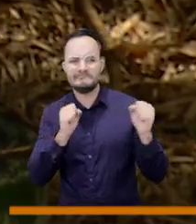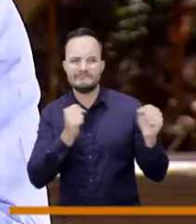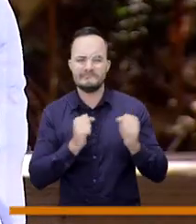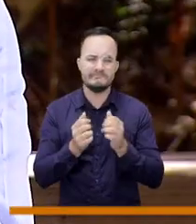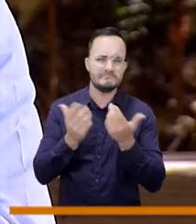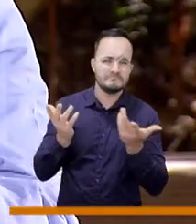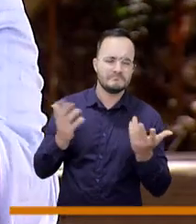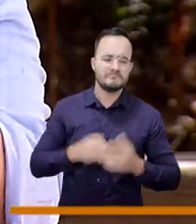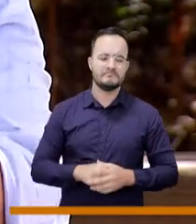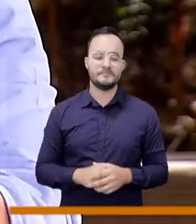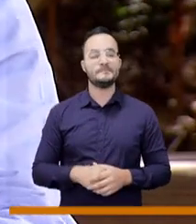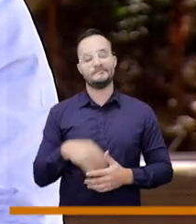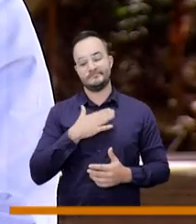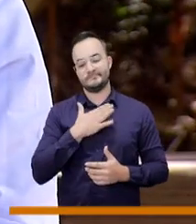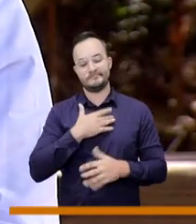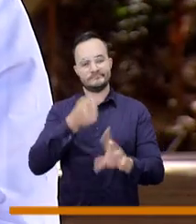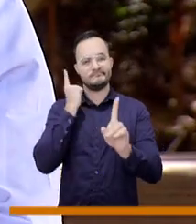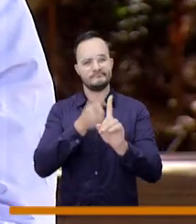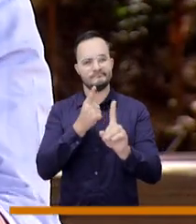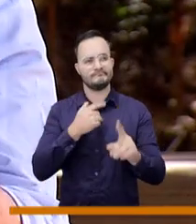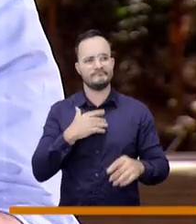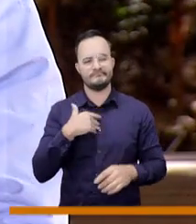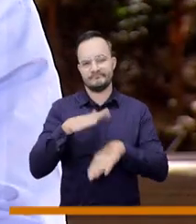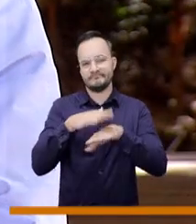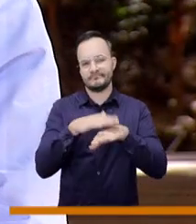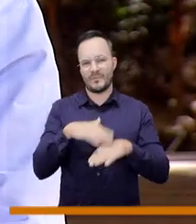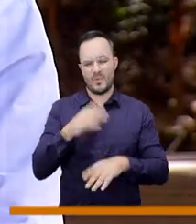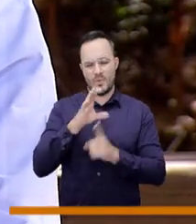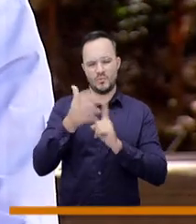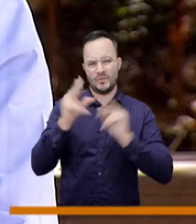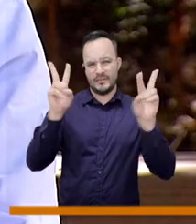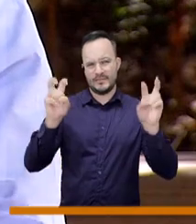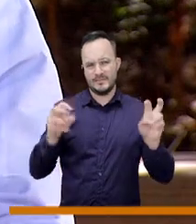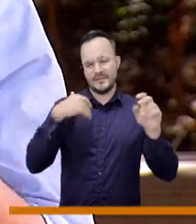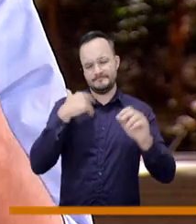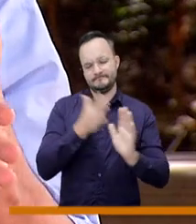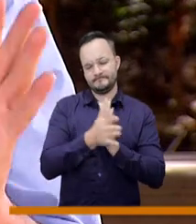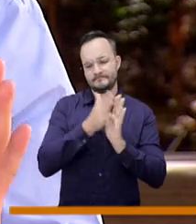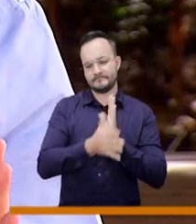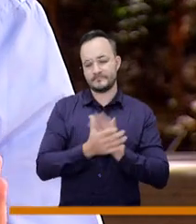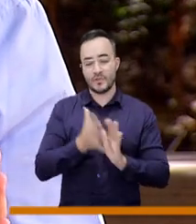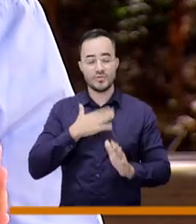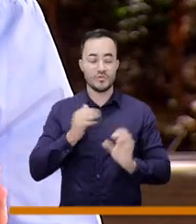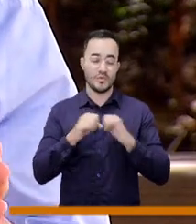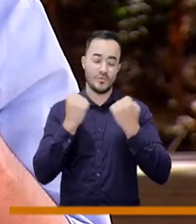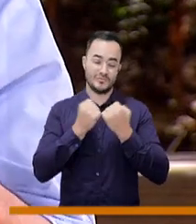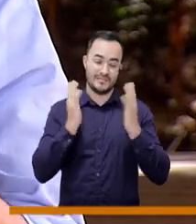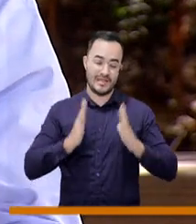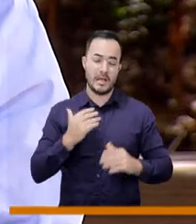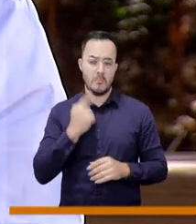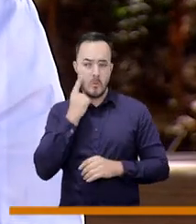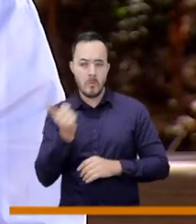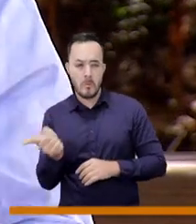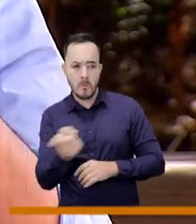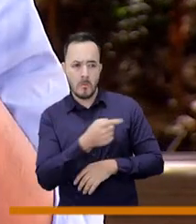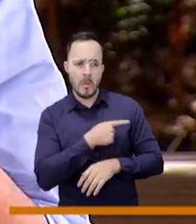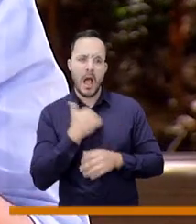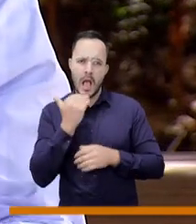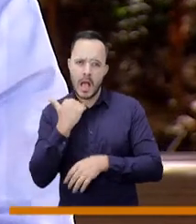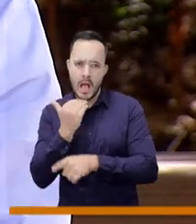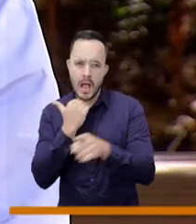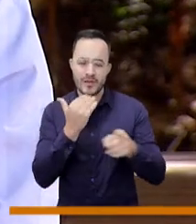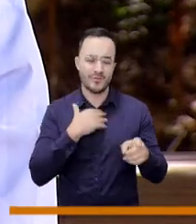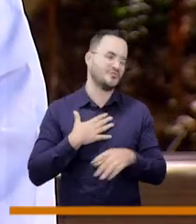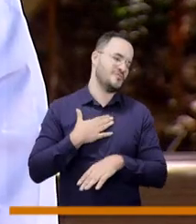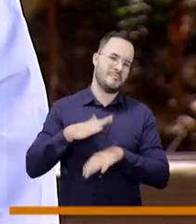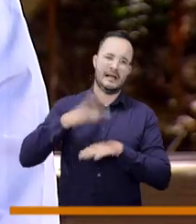recorrer. Caterine, mi objetivo como concejal de Medellín, que hemos venido trabajando hace tanto tiempo el tema de la cultura, hoy soy uno de los concejales que más le ha trabajado a la cultura, que más